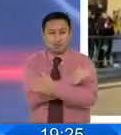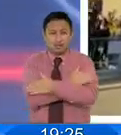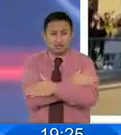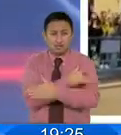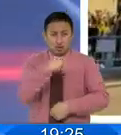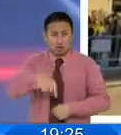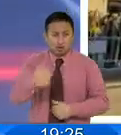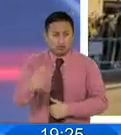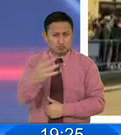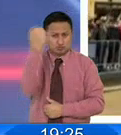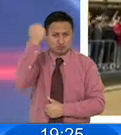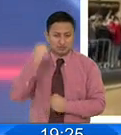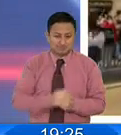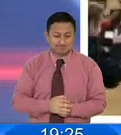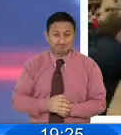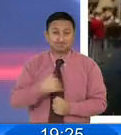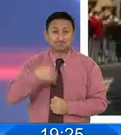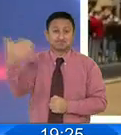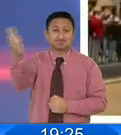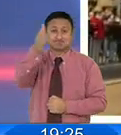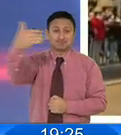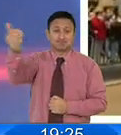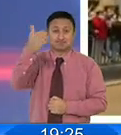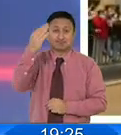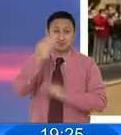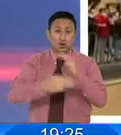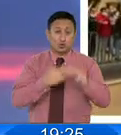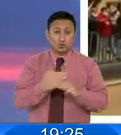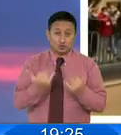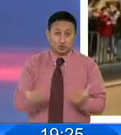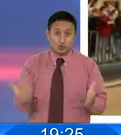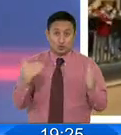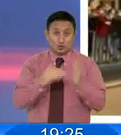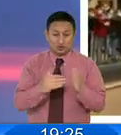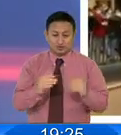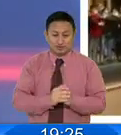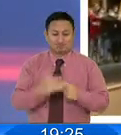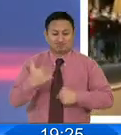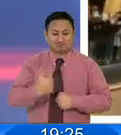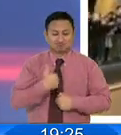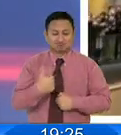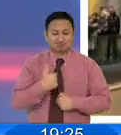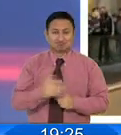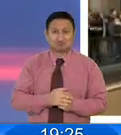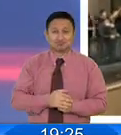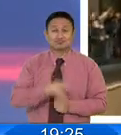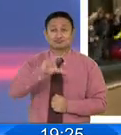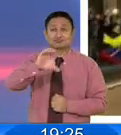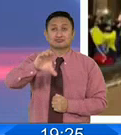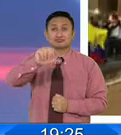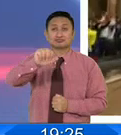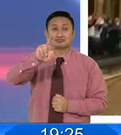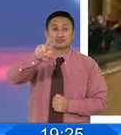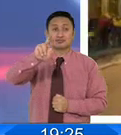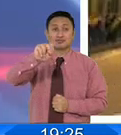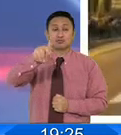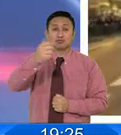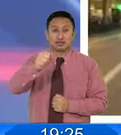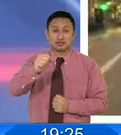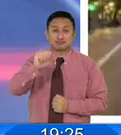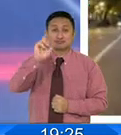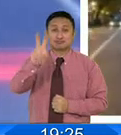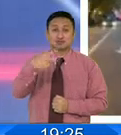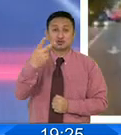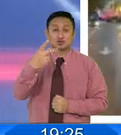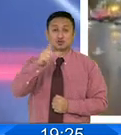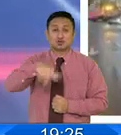ciclista. Nuestra bandera tricolor recorre el mundo. Es ondeada con orgullo en Madrid por Richard Carapaz, luego de terminar como vicecampeón en la Vuelta